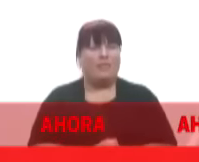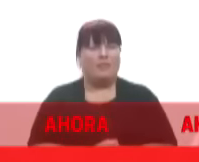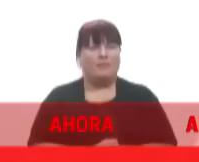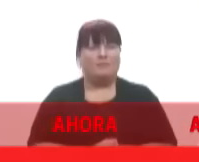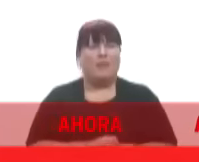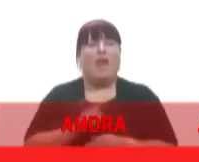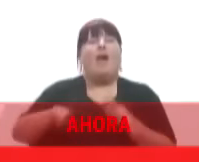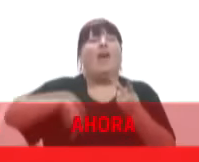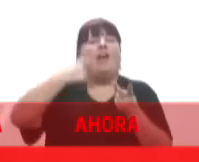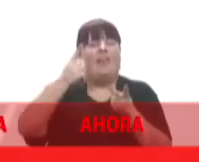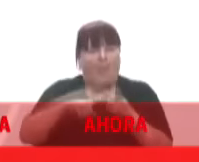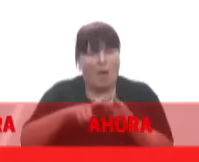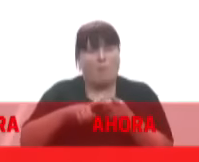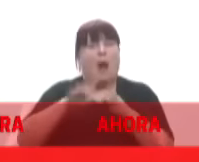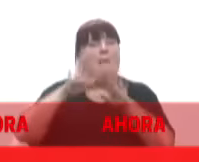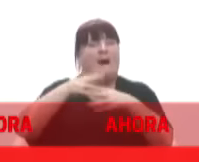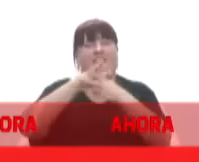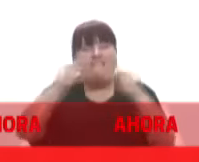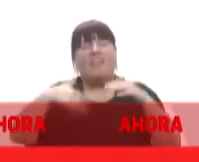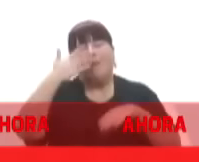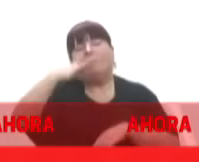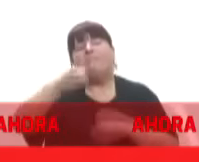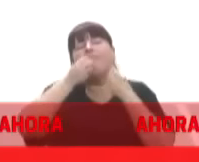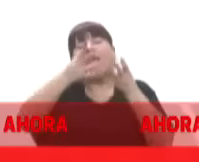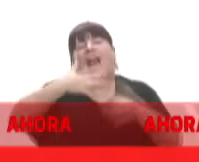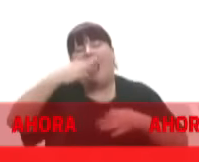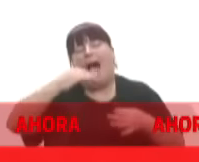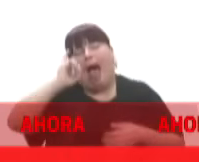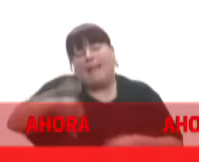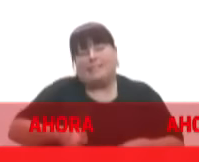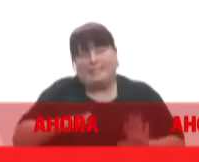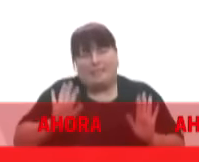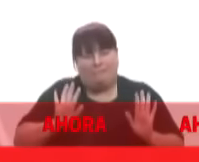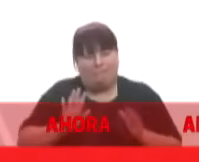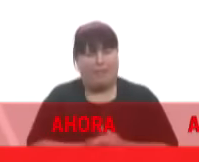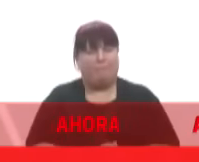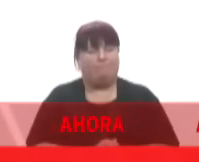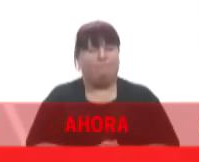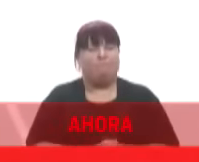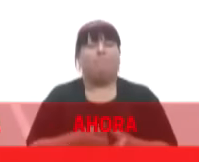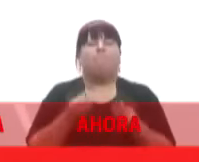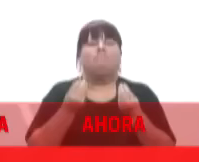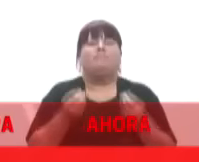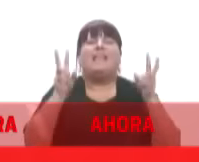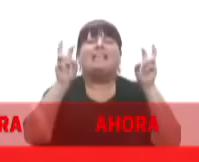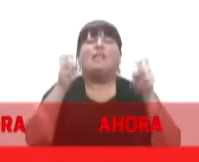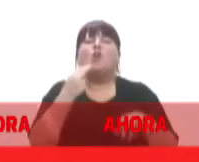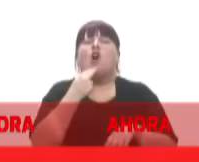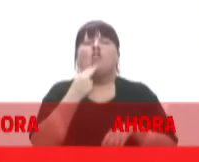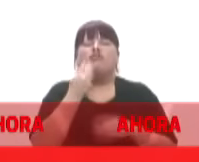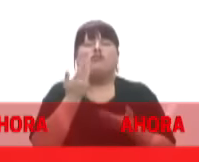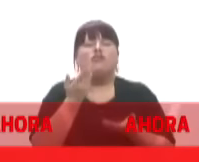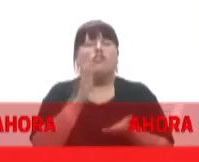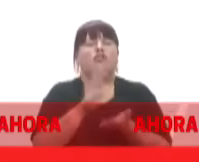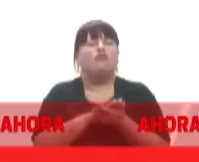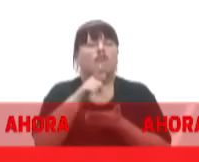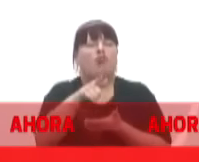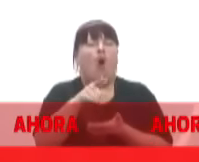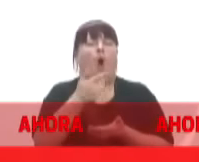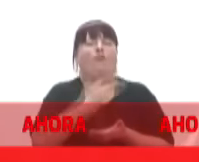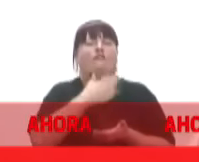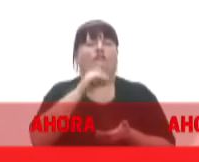y después recién de la marcha se dignó a contar la verdad o admitir la verdad. ¿Qué hace el título 11 con respecto al FONIT?